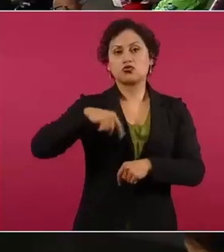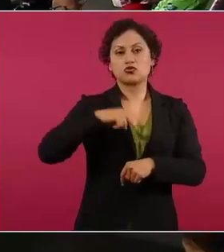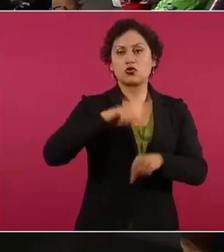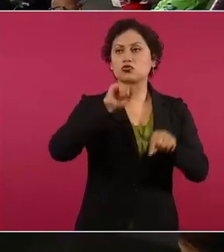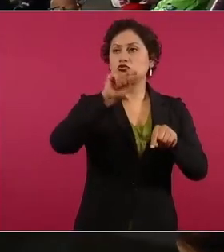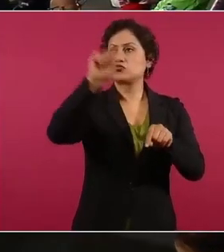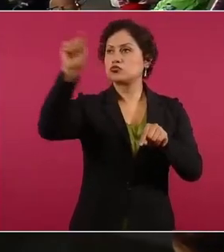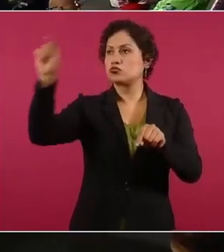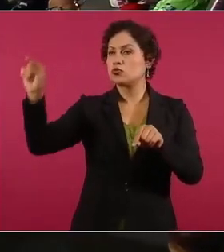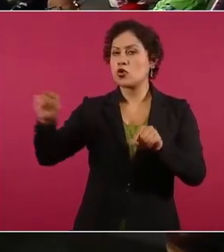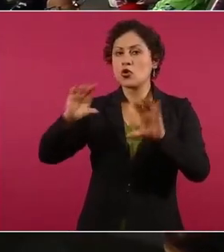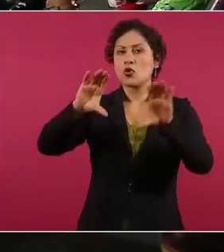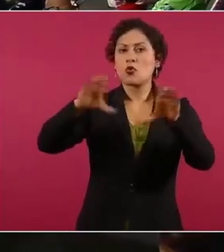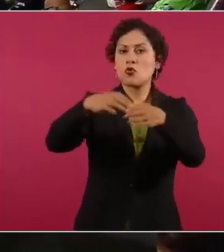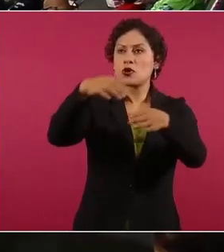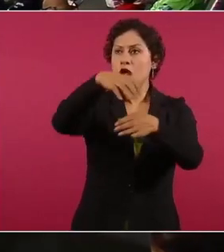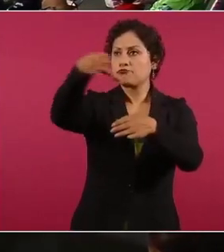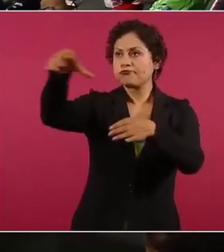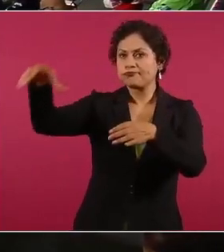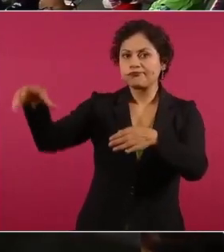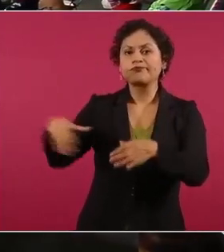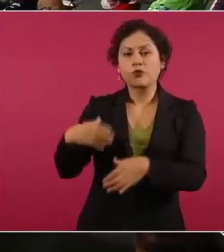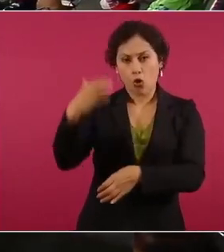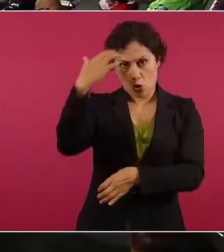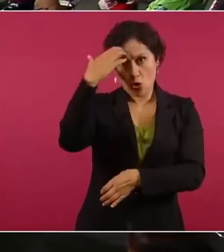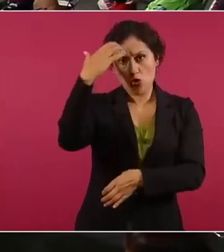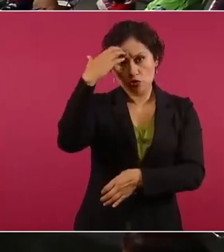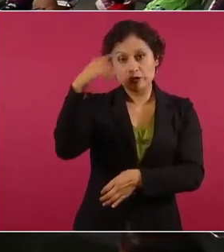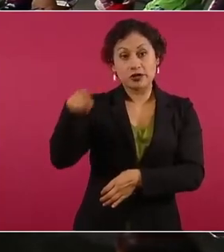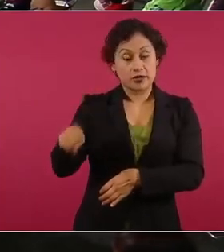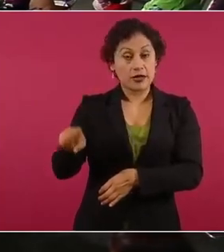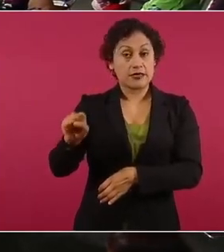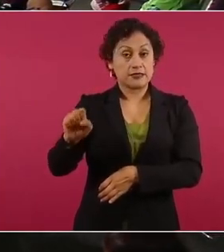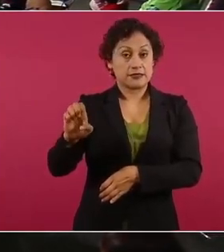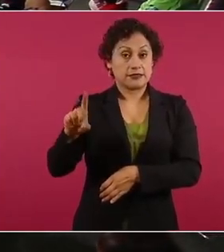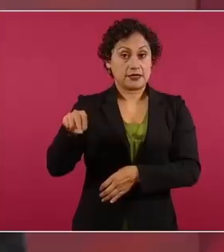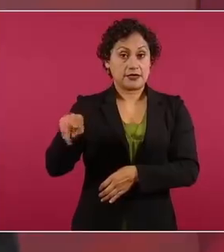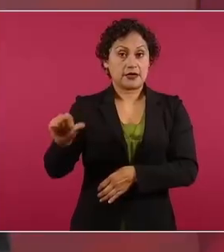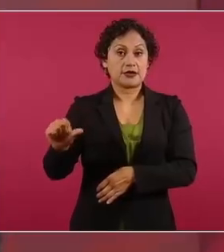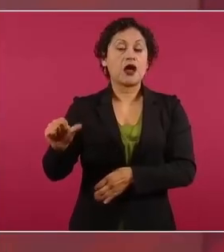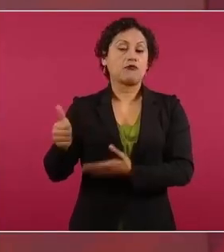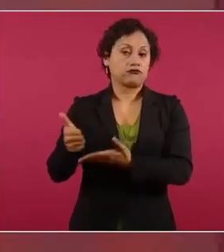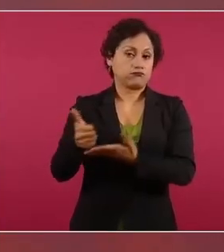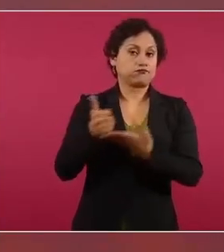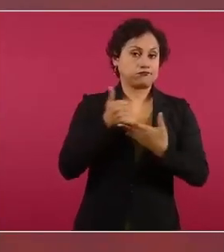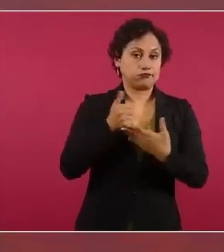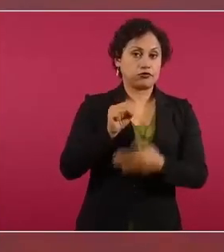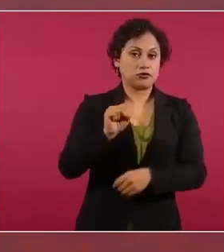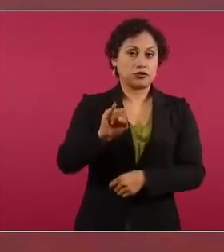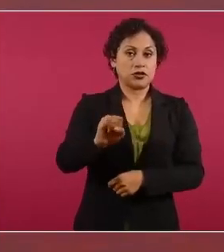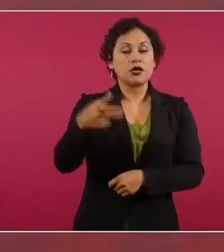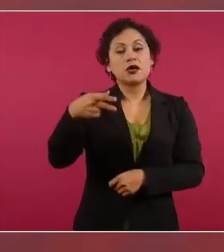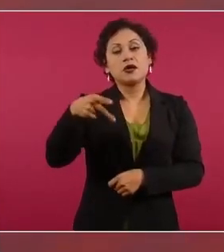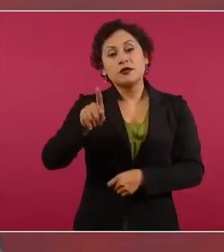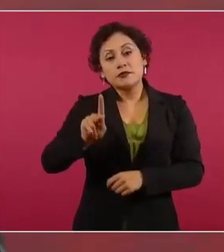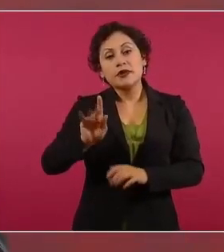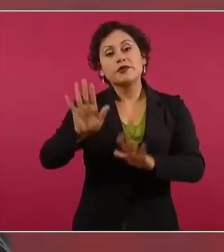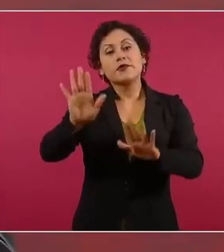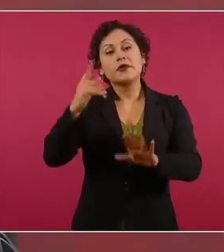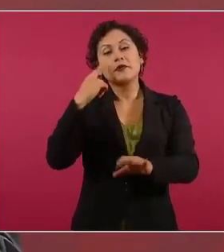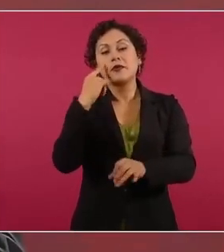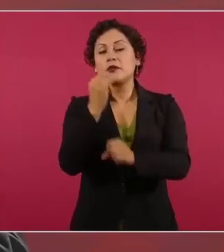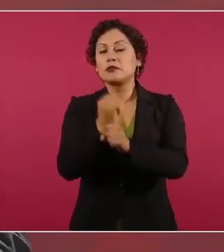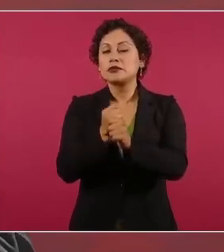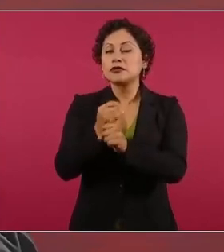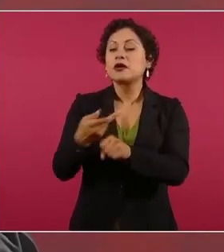Nos ha ayudado precisamente la Secretaría de la Defensa, pero vamos a ver sobre lo de la comunidad